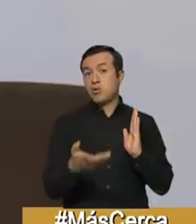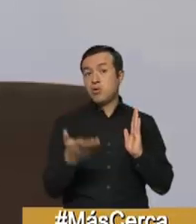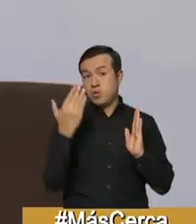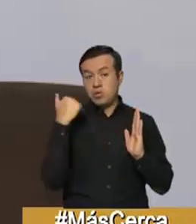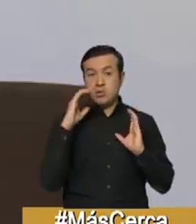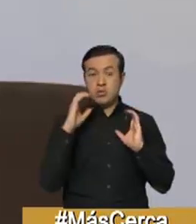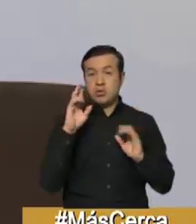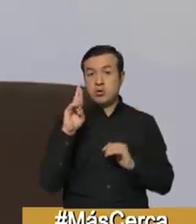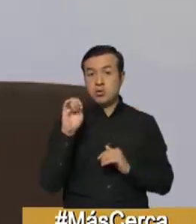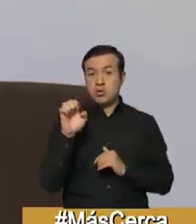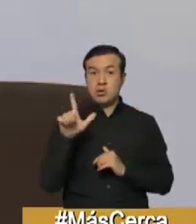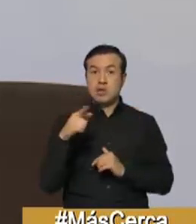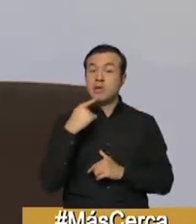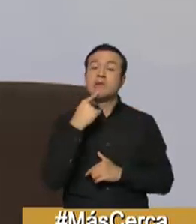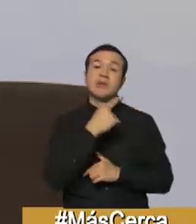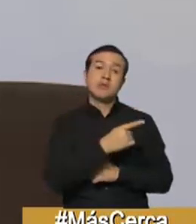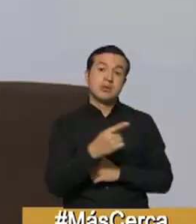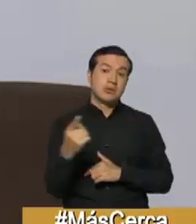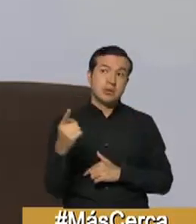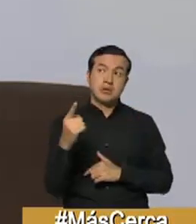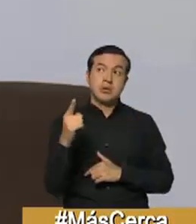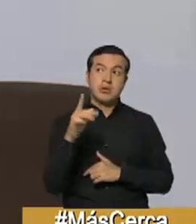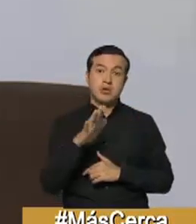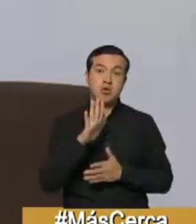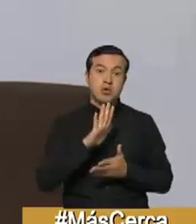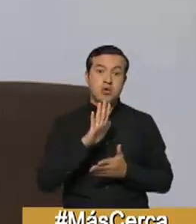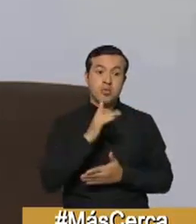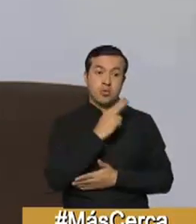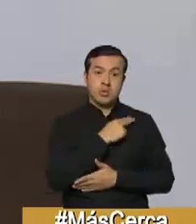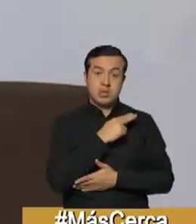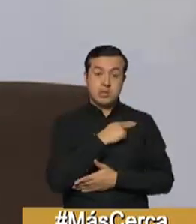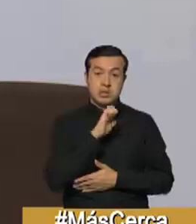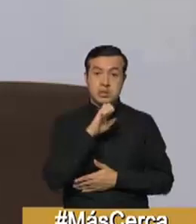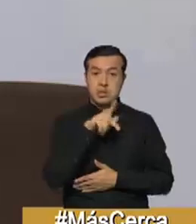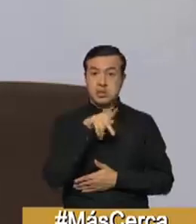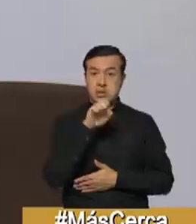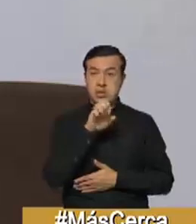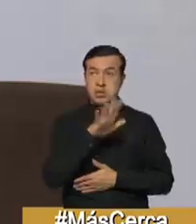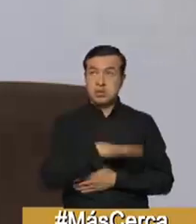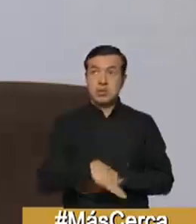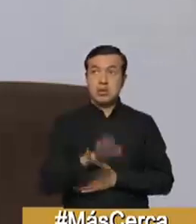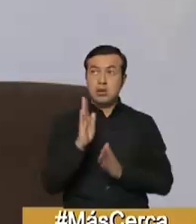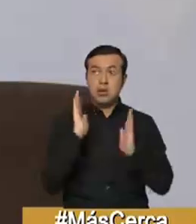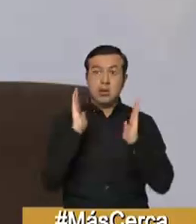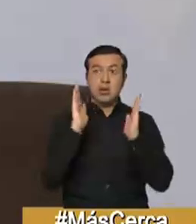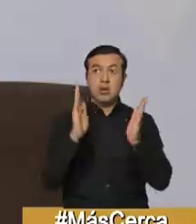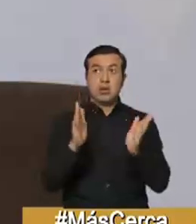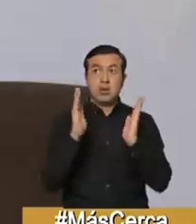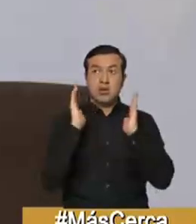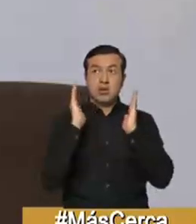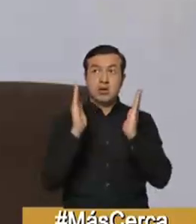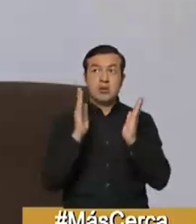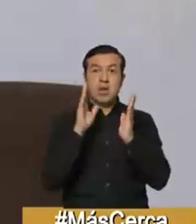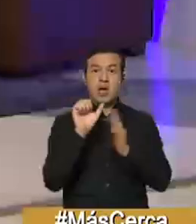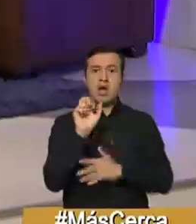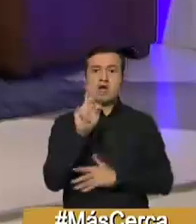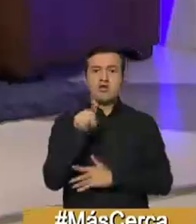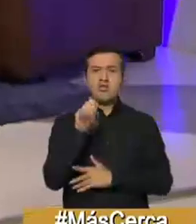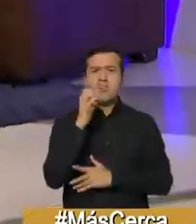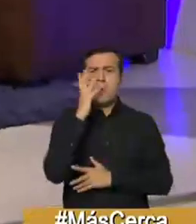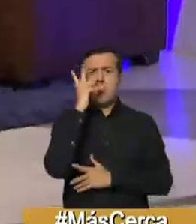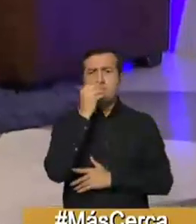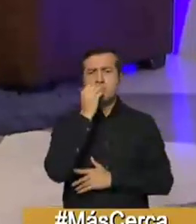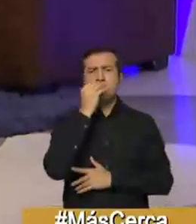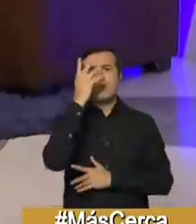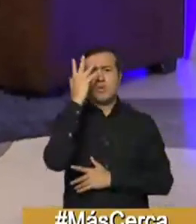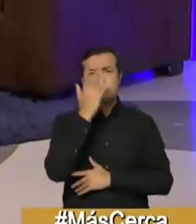con Rafael, le comentaba en la ESPE, allá en Los Chillos, es una avenida interna, íntegra de arupos. Es una cosa